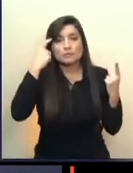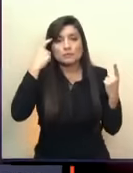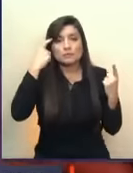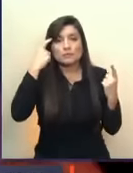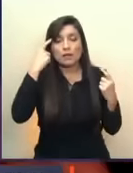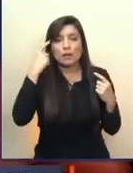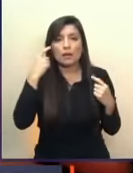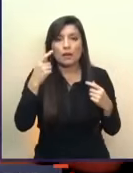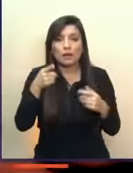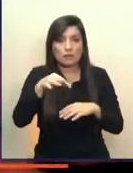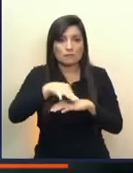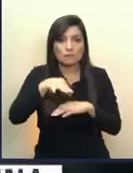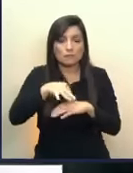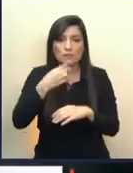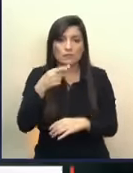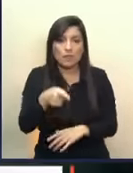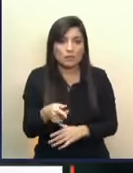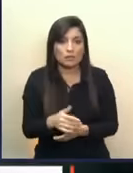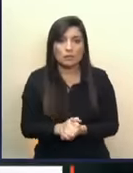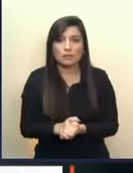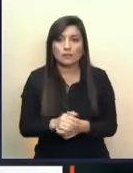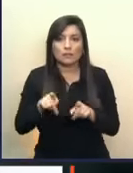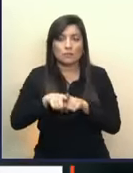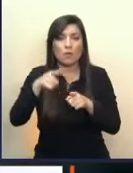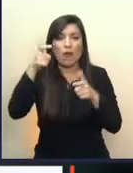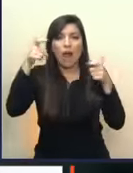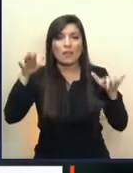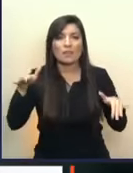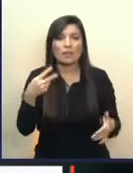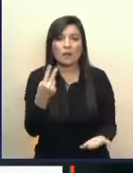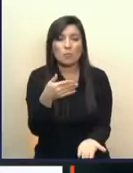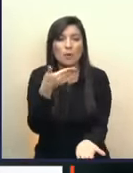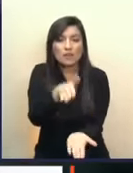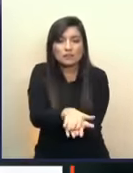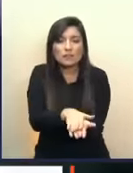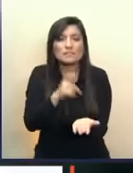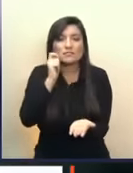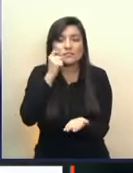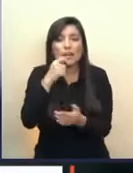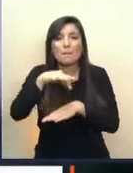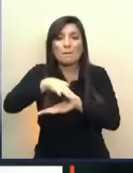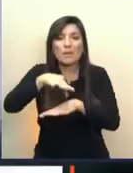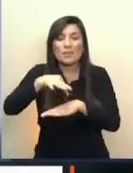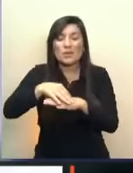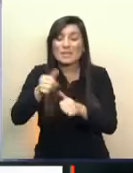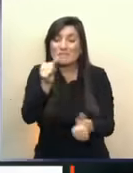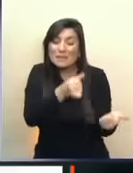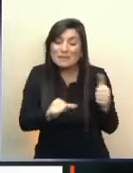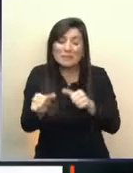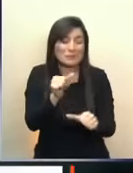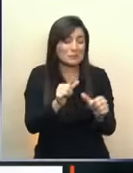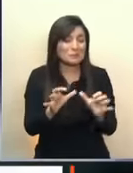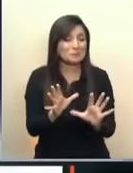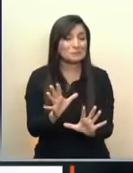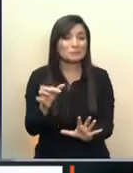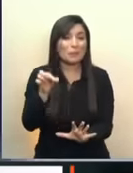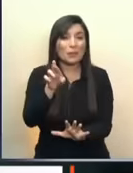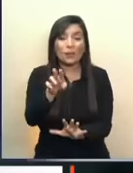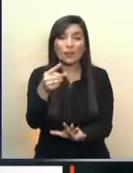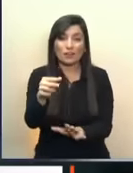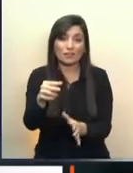estado alojado ahí, ¿no? Sí, no, el ángel de la muerte, ¿sí? Es el médico que hacía los experimentos más espantosos en